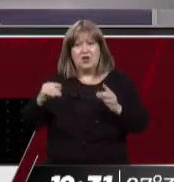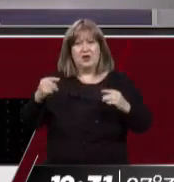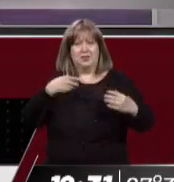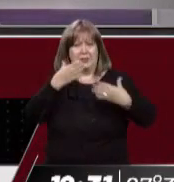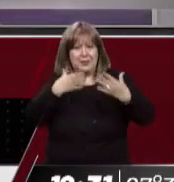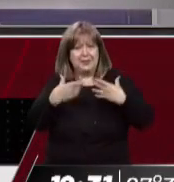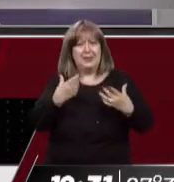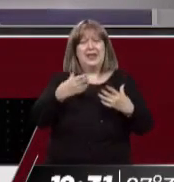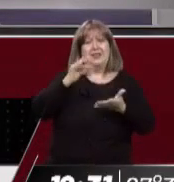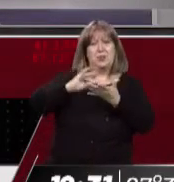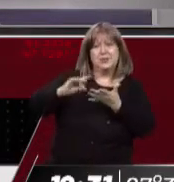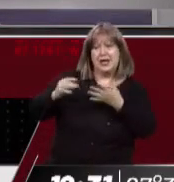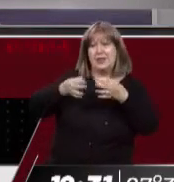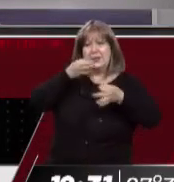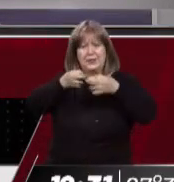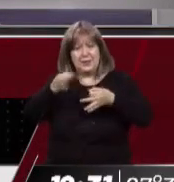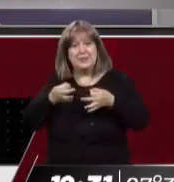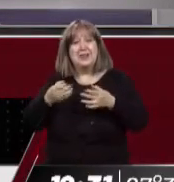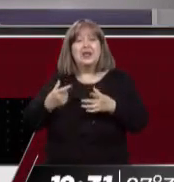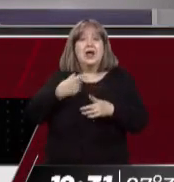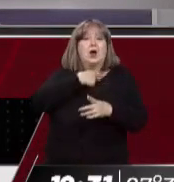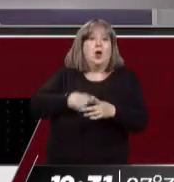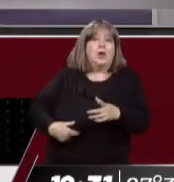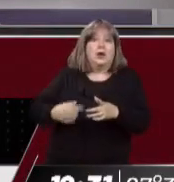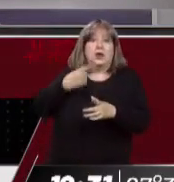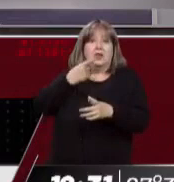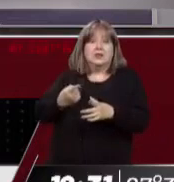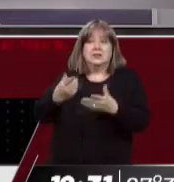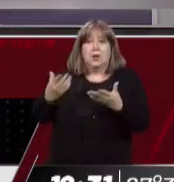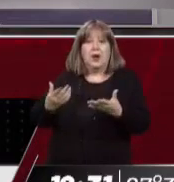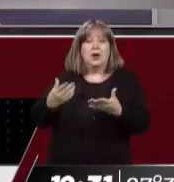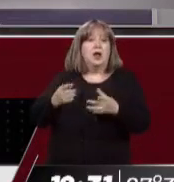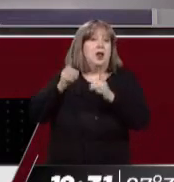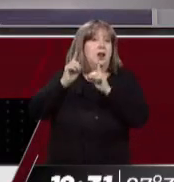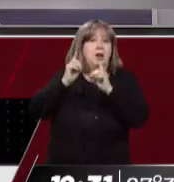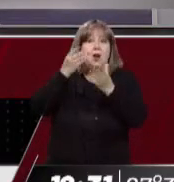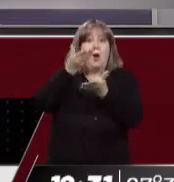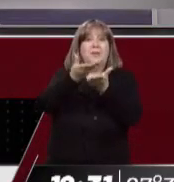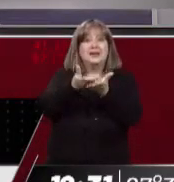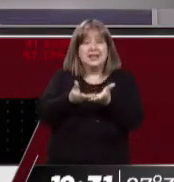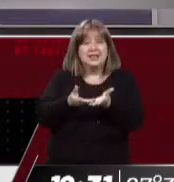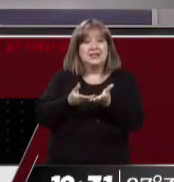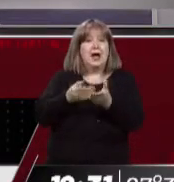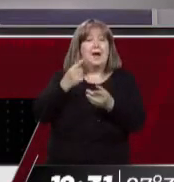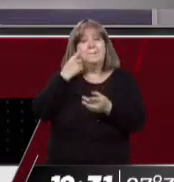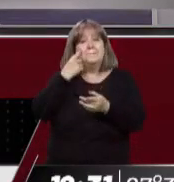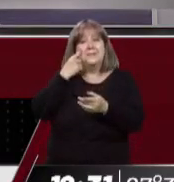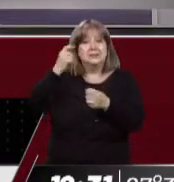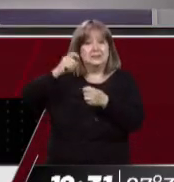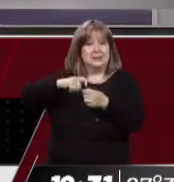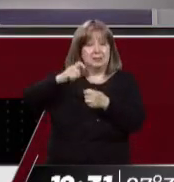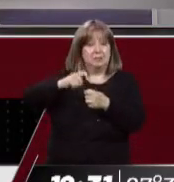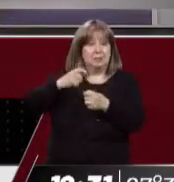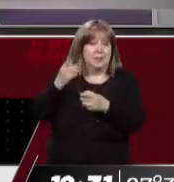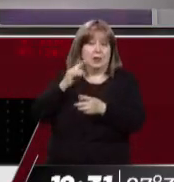uno esperaría, el oficialismo provincial le ha dicho, miren, este proyecto lo presenta Ojeda, no es del oficialismo provincial, ni siquiera tiene el